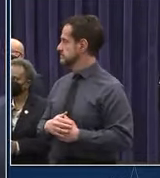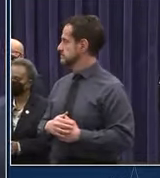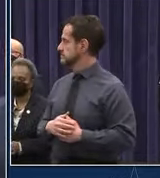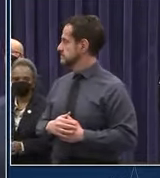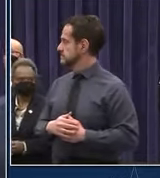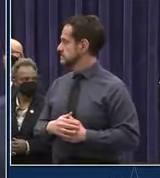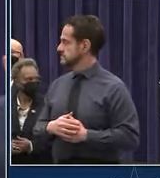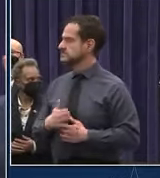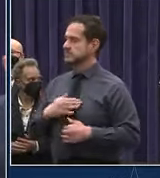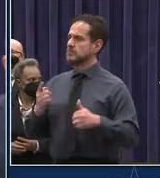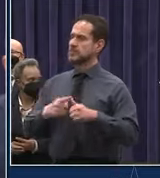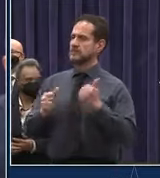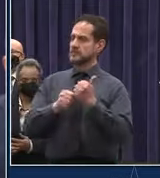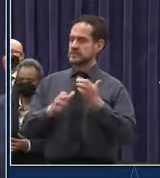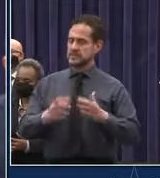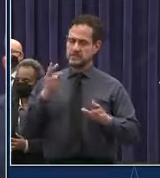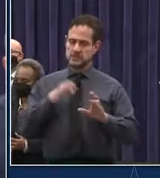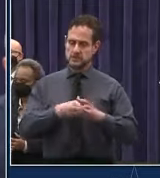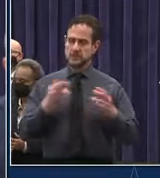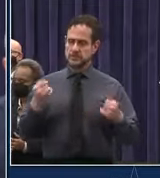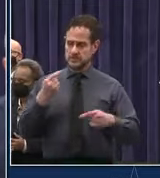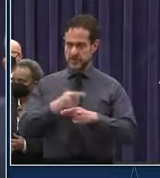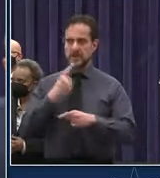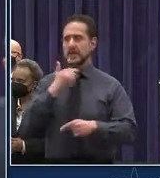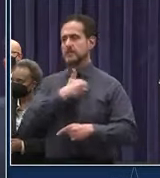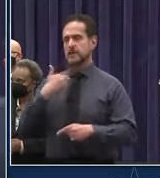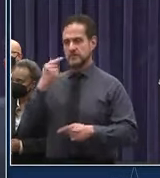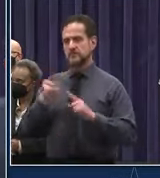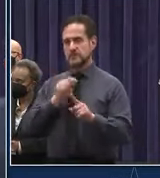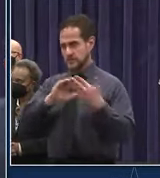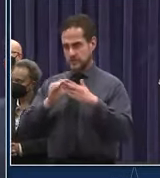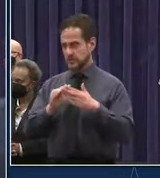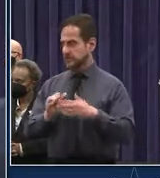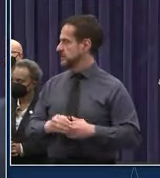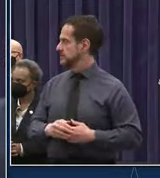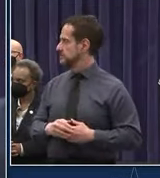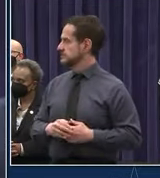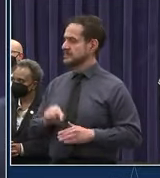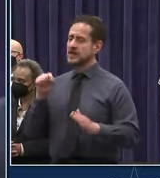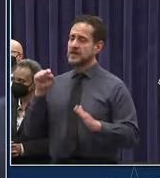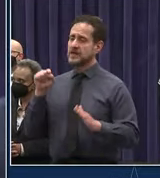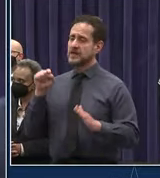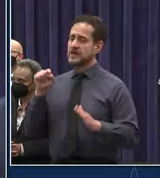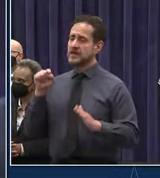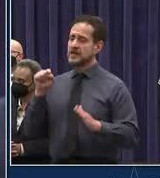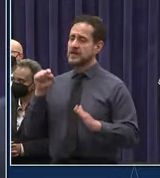Risa Lanier, who joins us today, as well as members of the community. The murder of 8-year-old